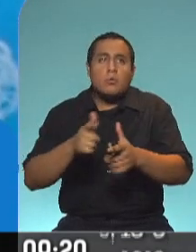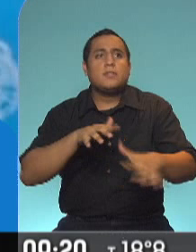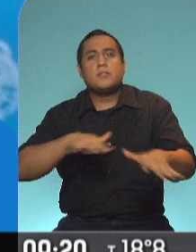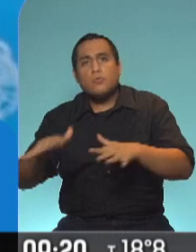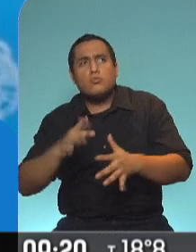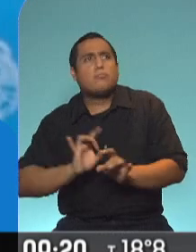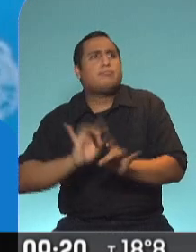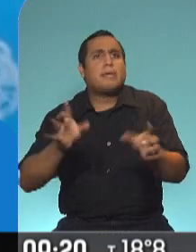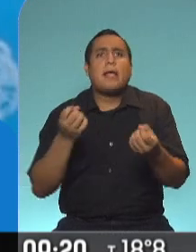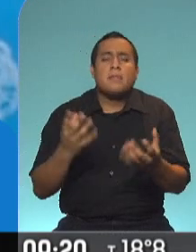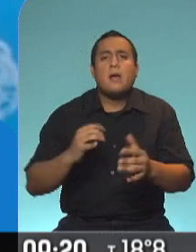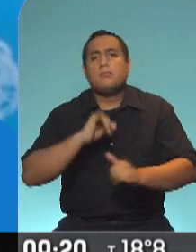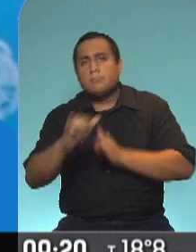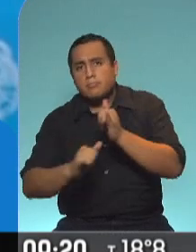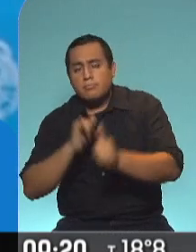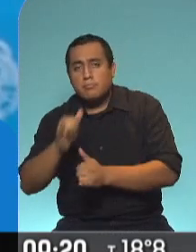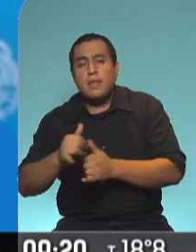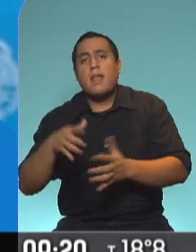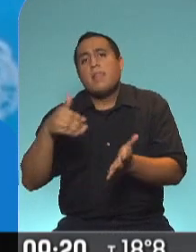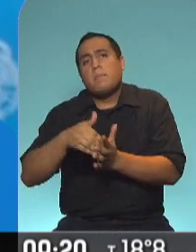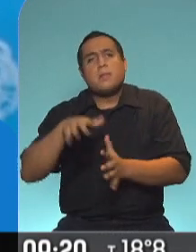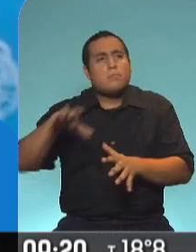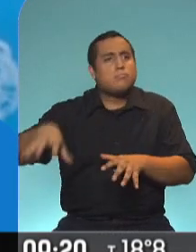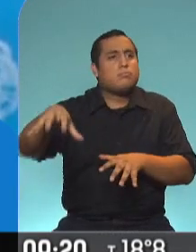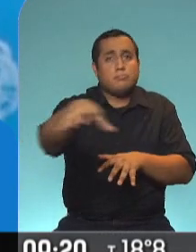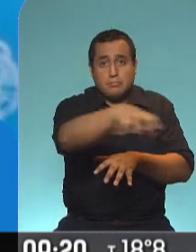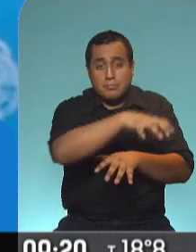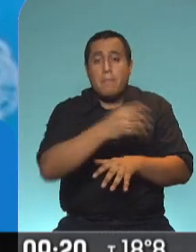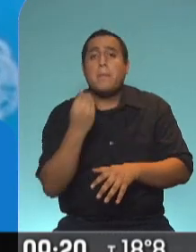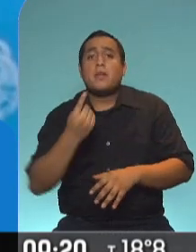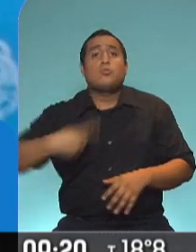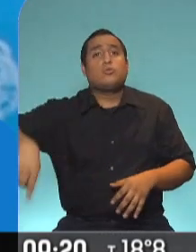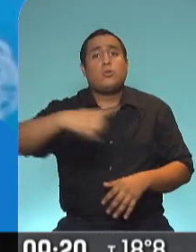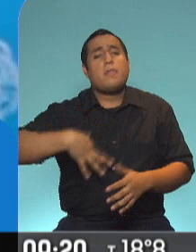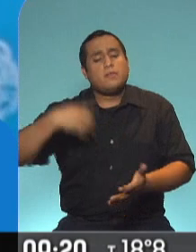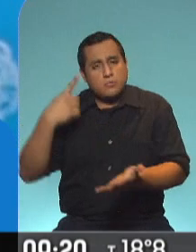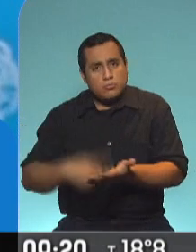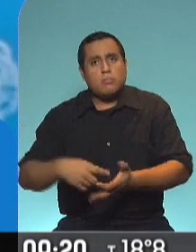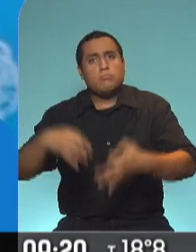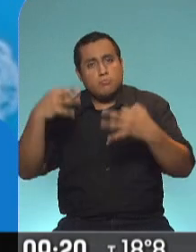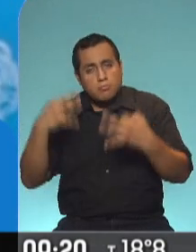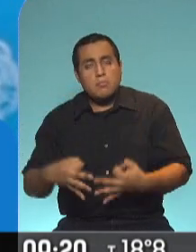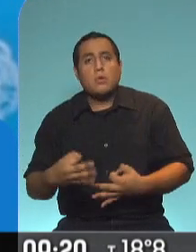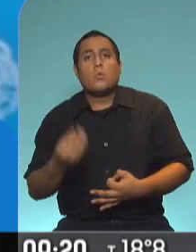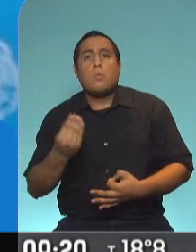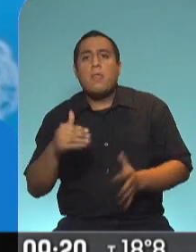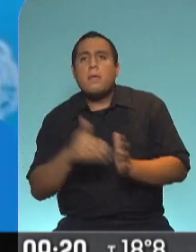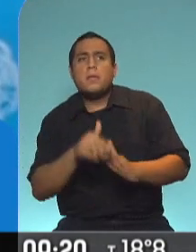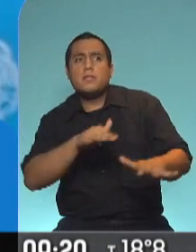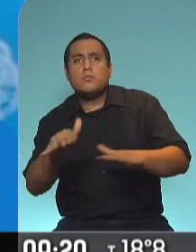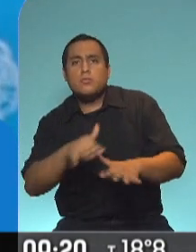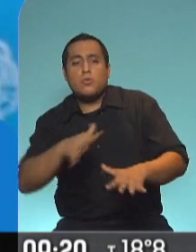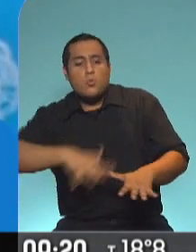en función de cada una de las áreas para que podamos tomar decisiones consensuadas y basadas en la situación epidemiológica